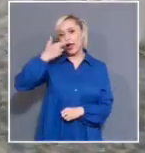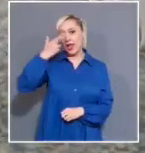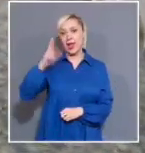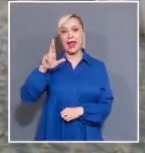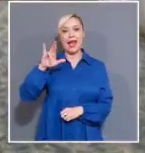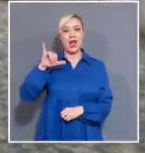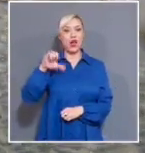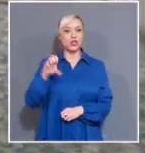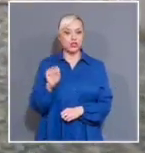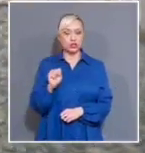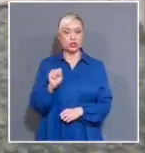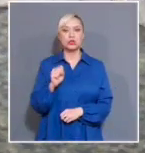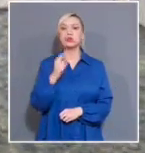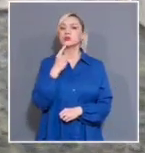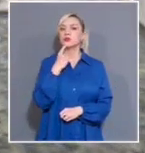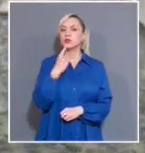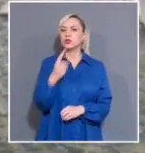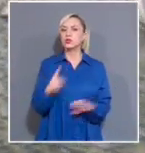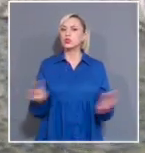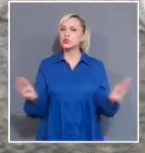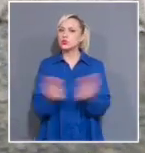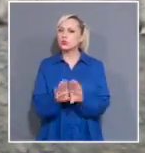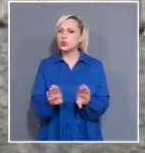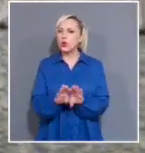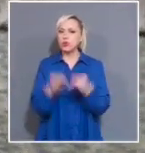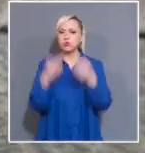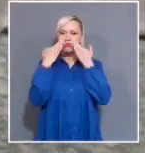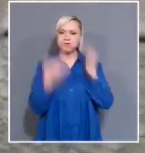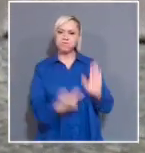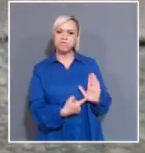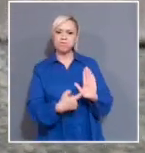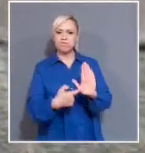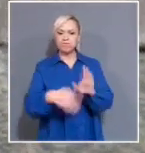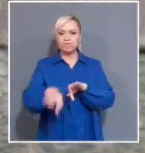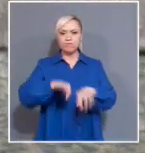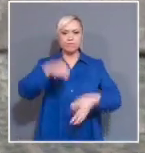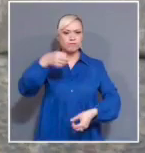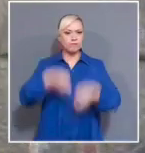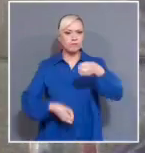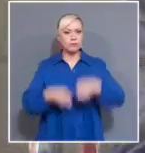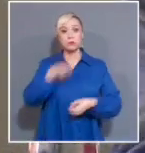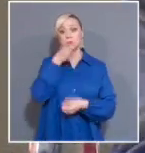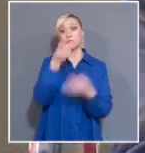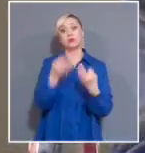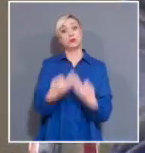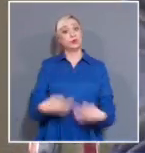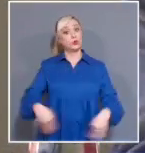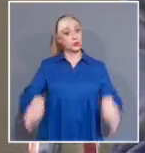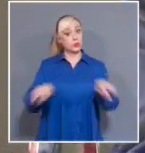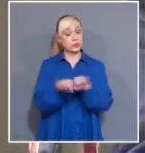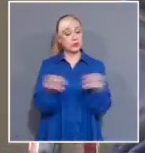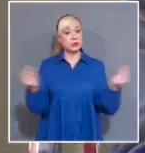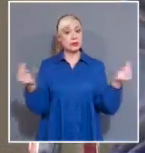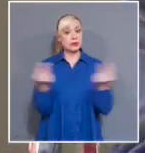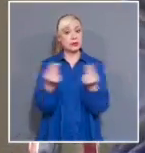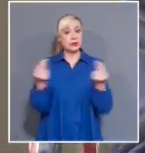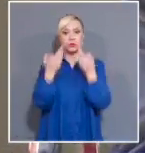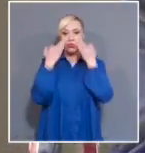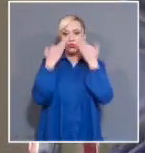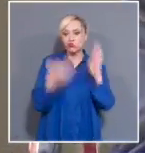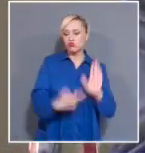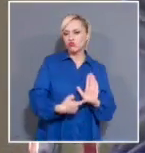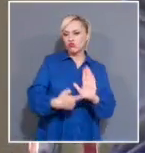la ministra de la suprema corte Ana Margarita Ríos fajat destacó la importancia de mantener una justicia abierta y transparente